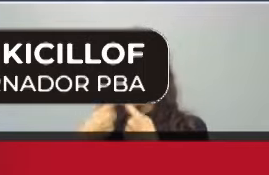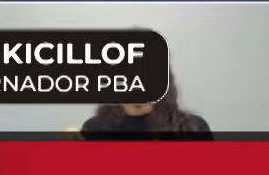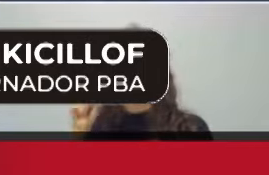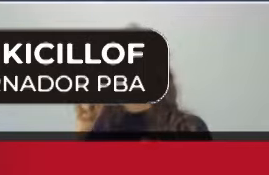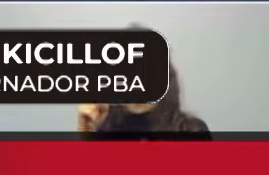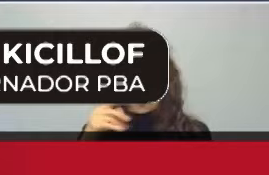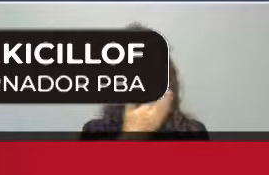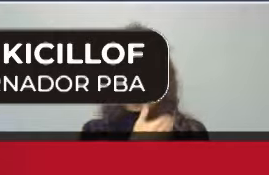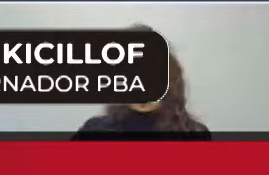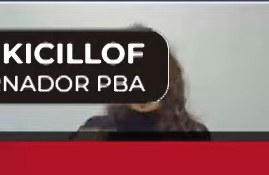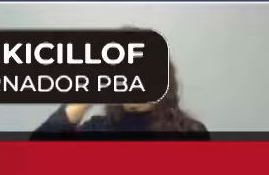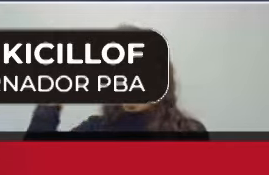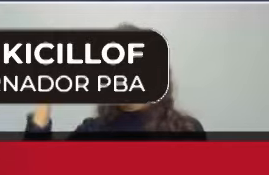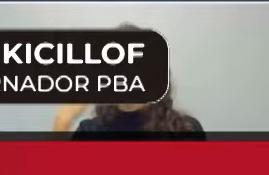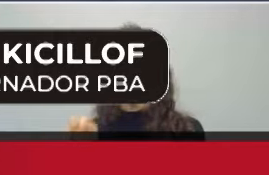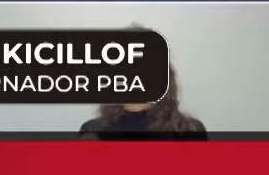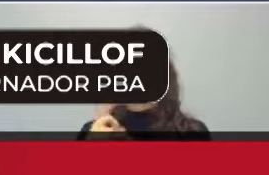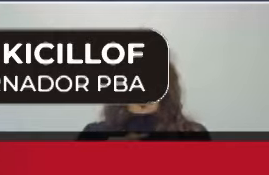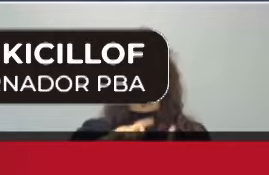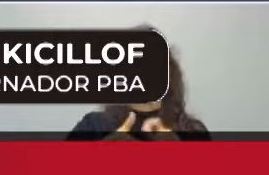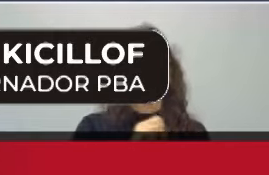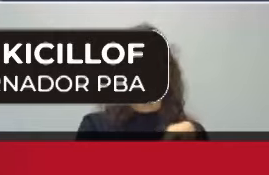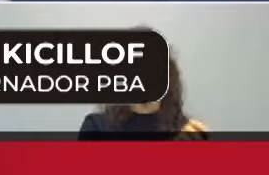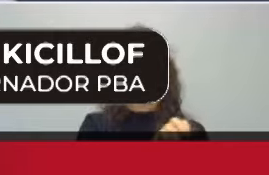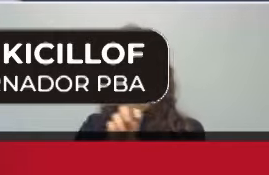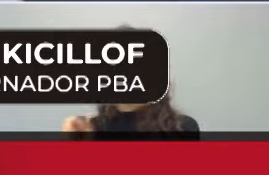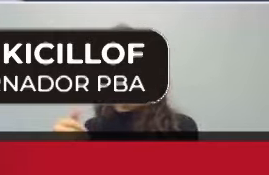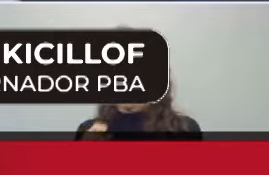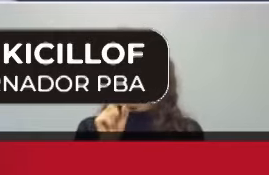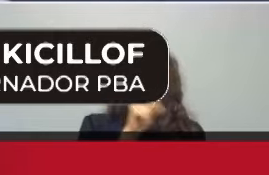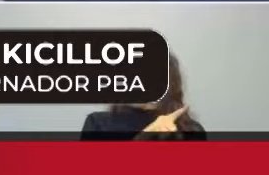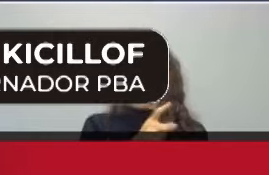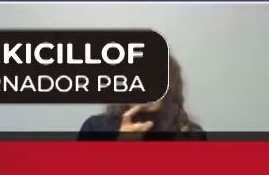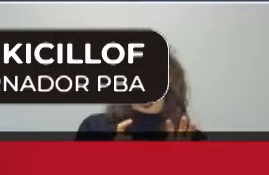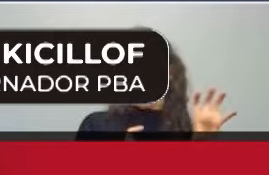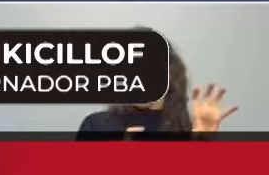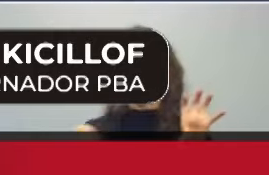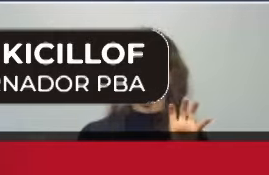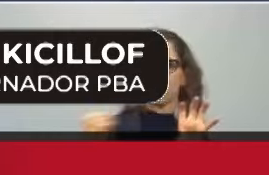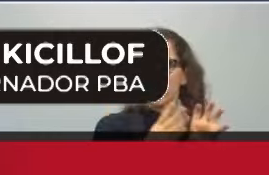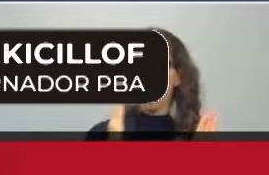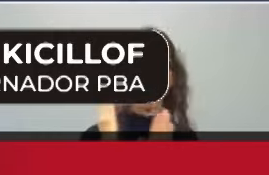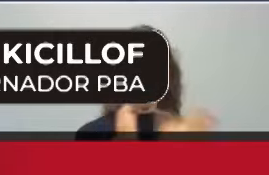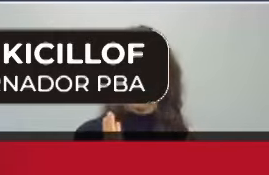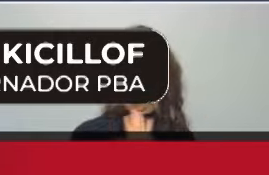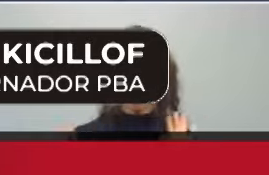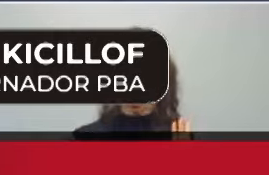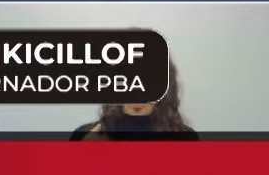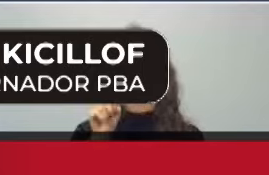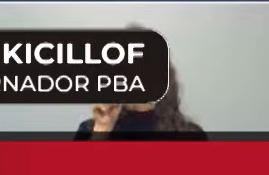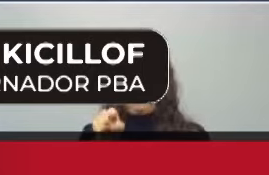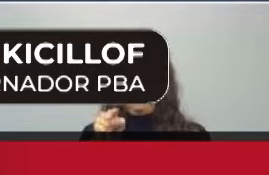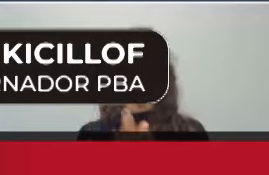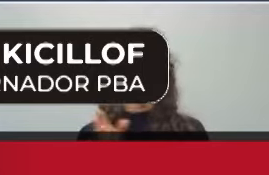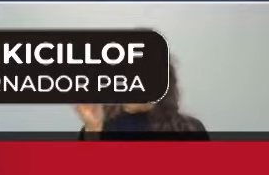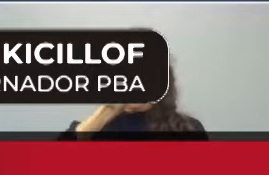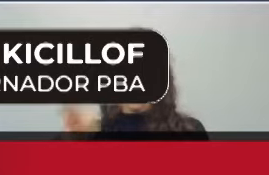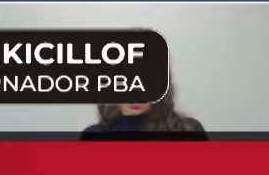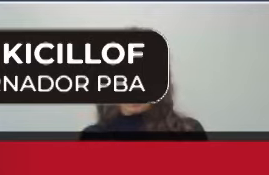Gobierno Nacional en base a compromisos que tiene al Tesoro Provincial. Directos. Esos son recursos de ANSES.